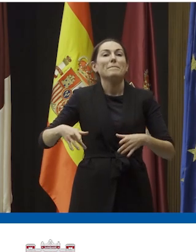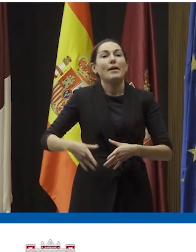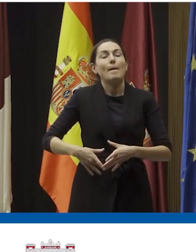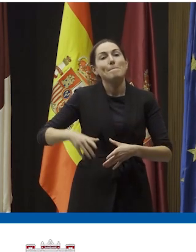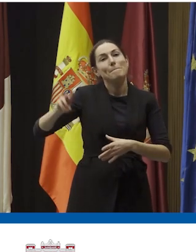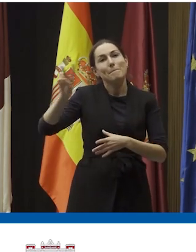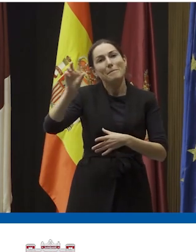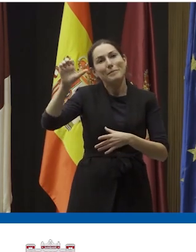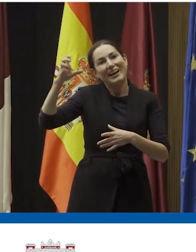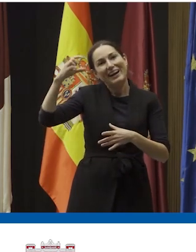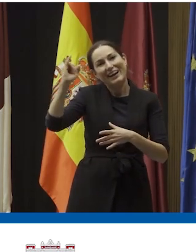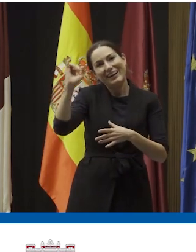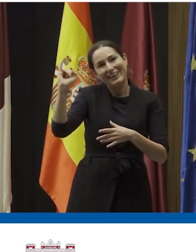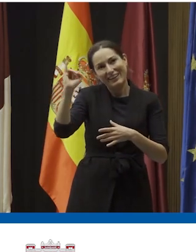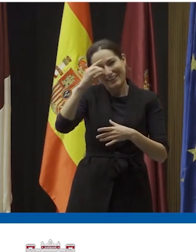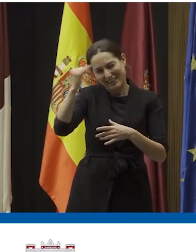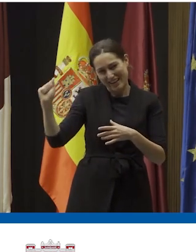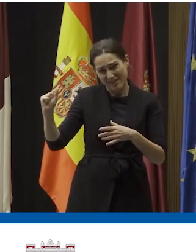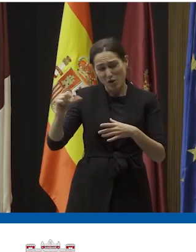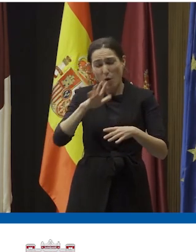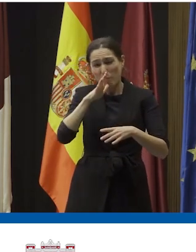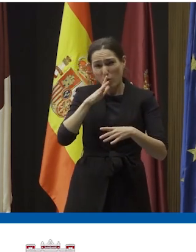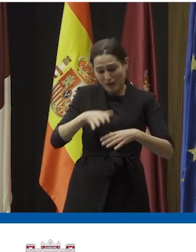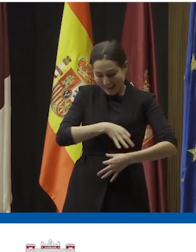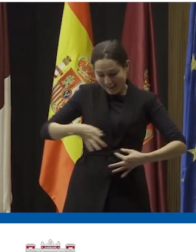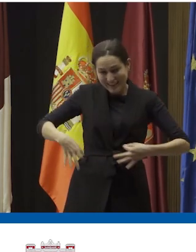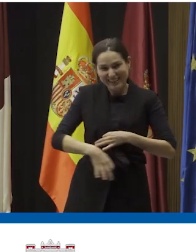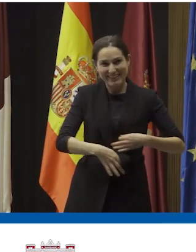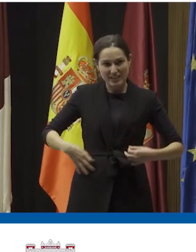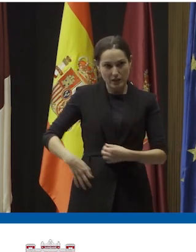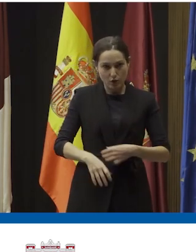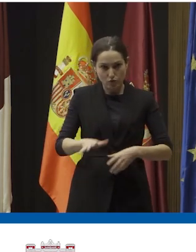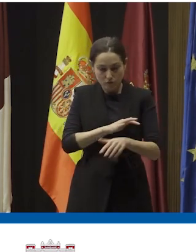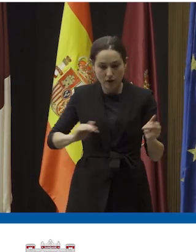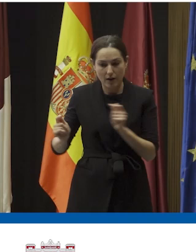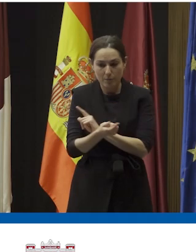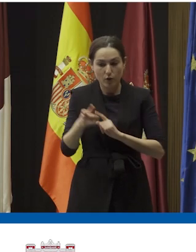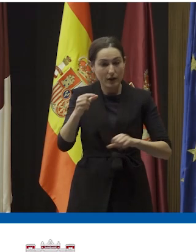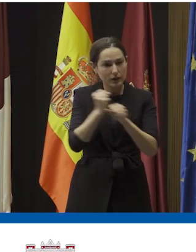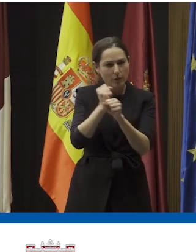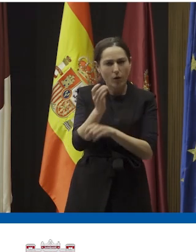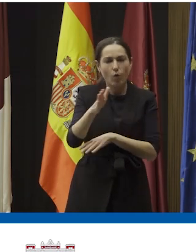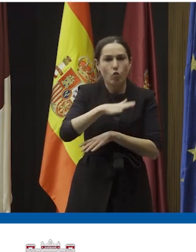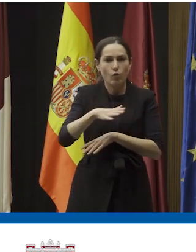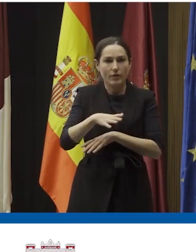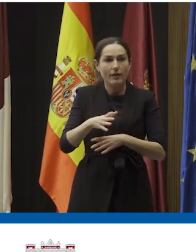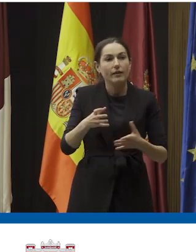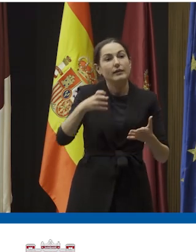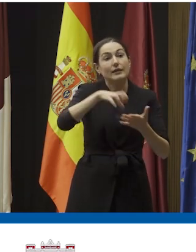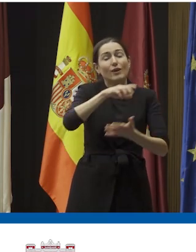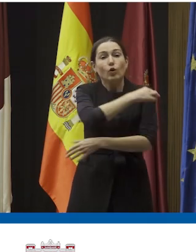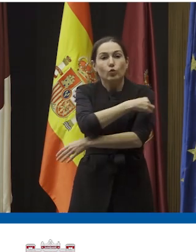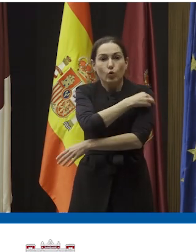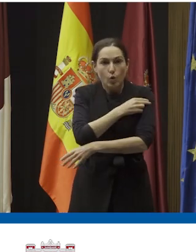intestino. Su trabajo profesional se ha desarrollado en el Hospital de la Cruz Roja en Madrid, en el de Virgen de Aránzazu en